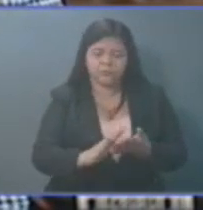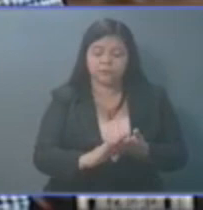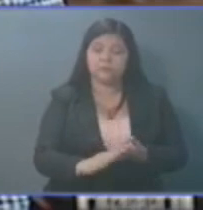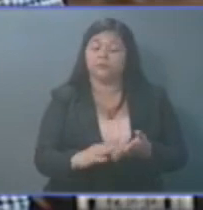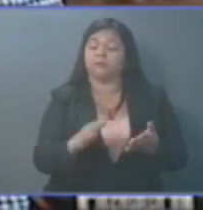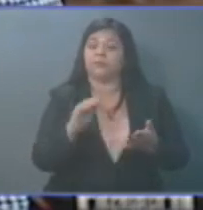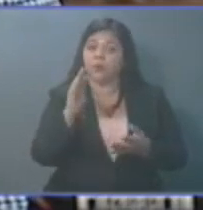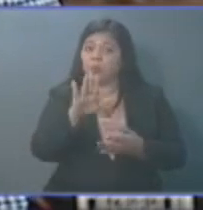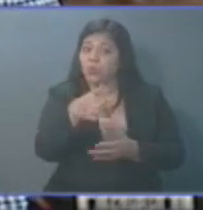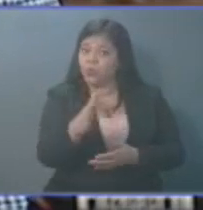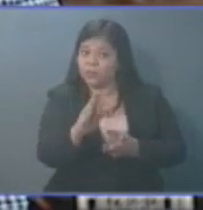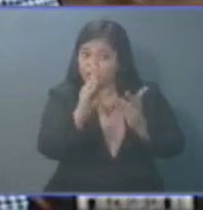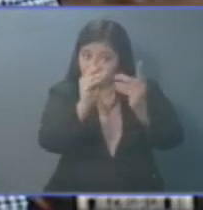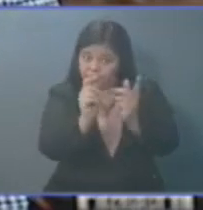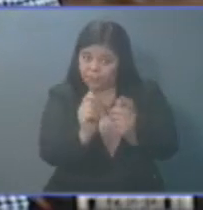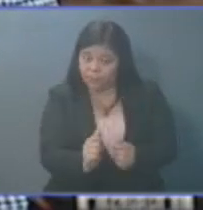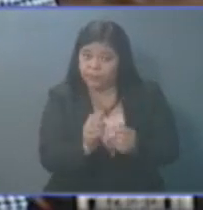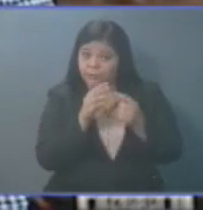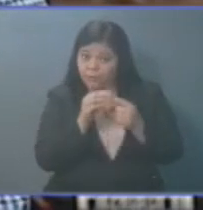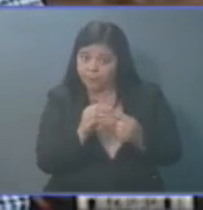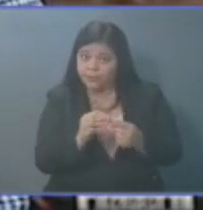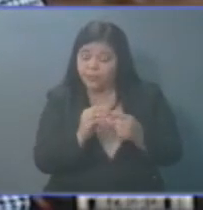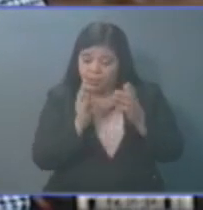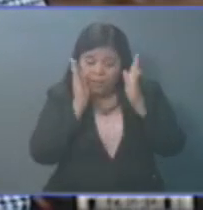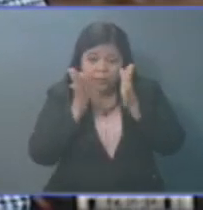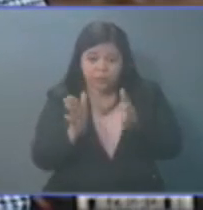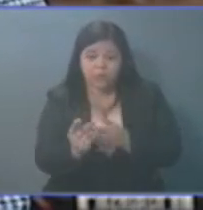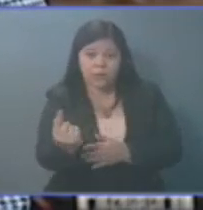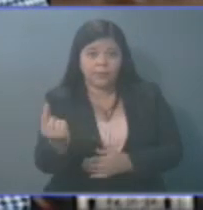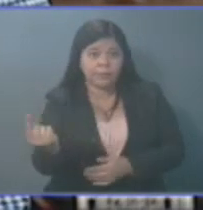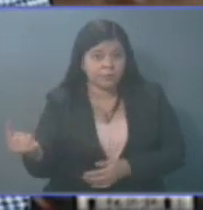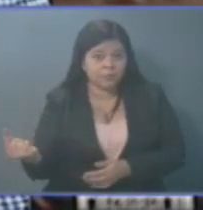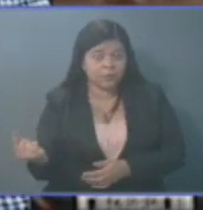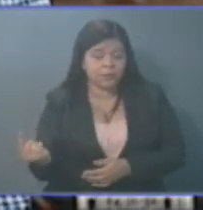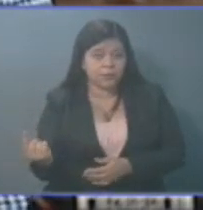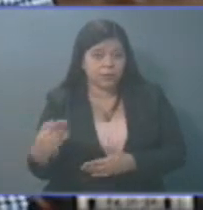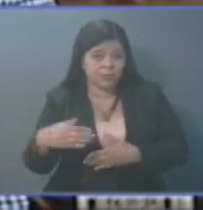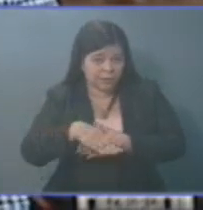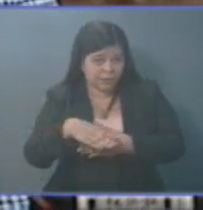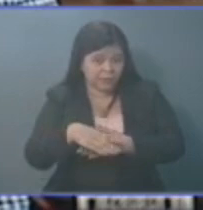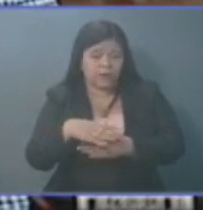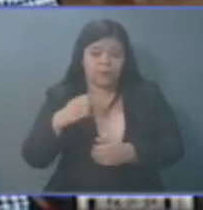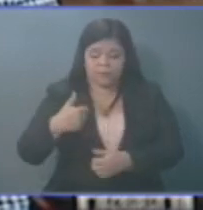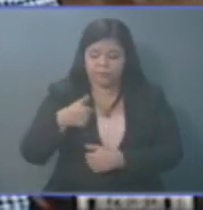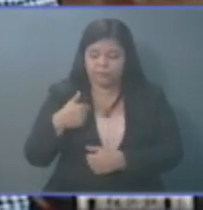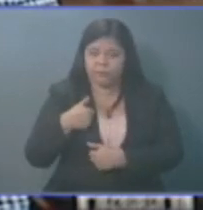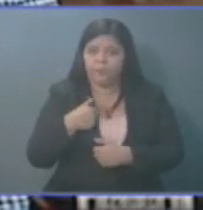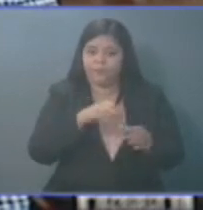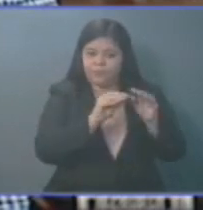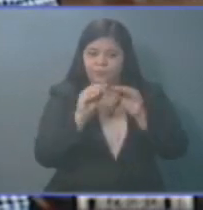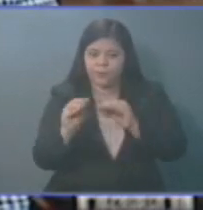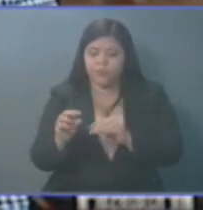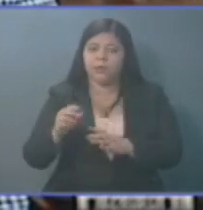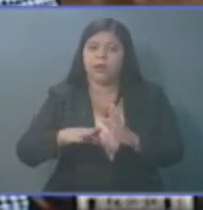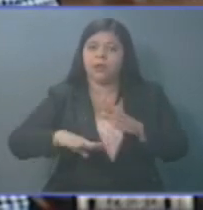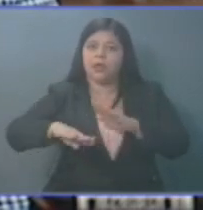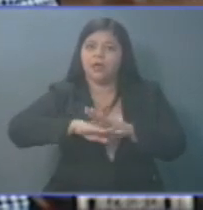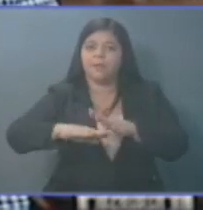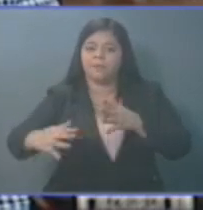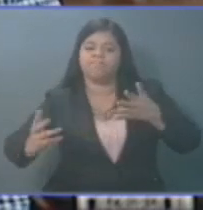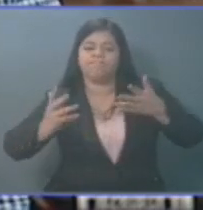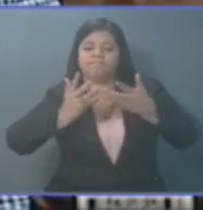los fondos asignados para la atención de veteranos y excombatientes se transfieren por Ministerio de